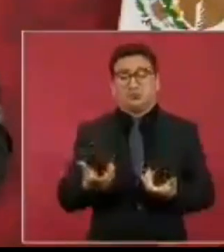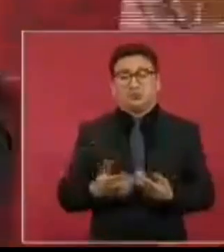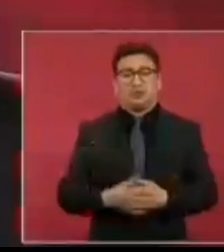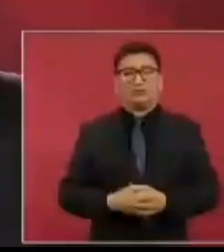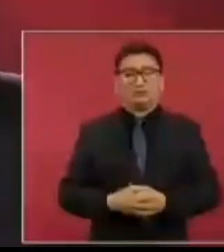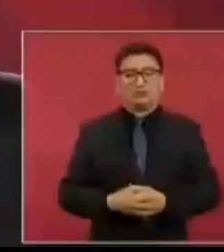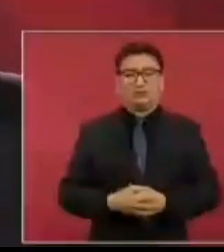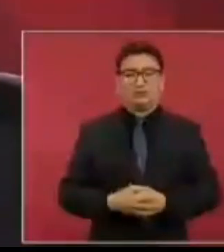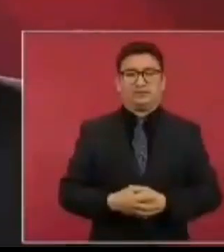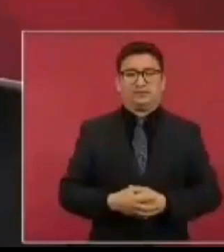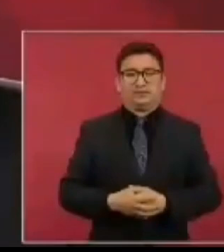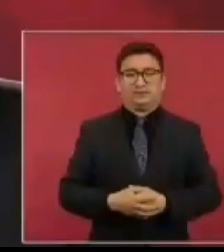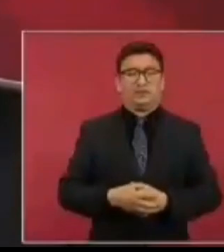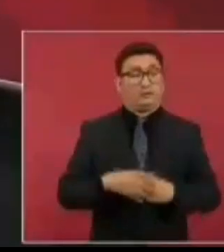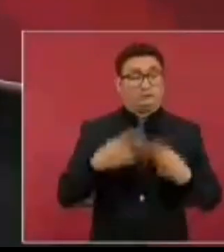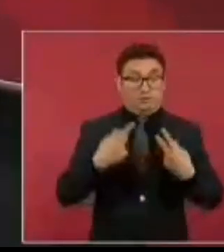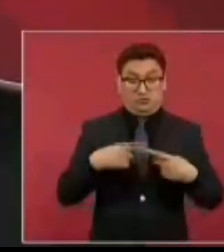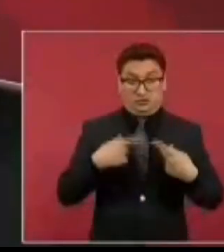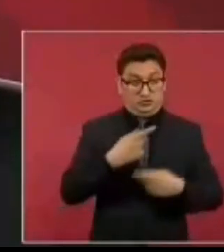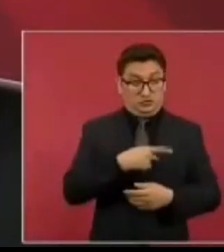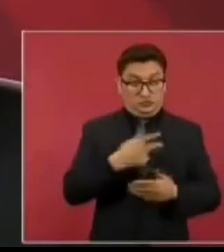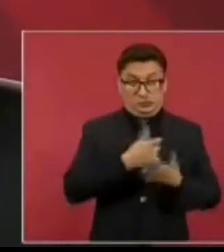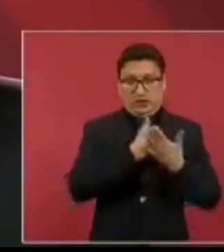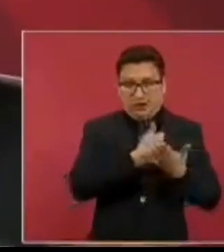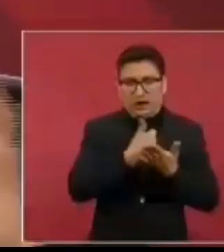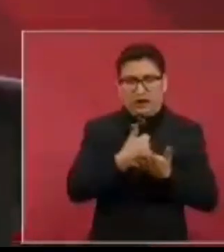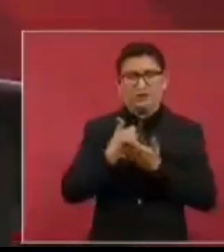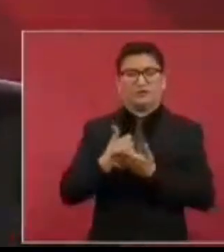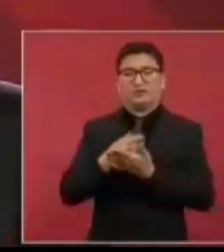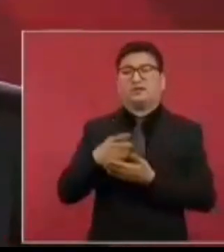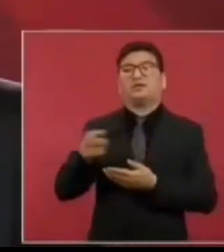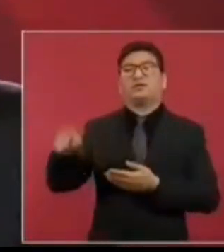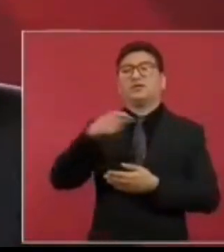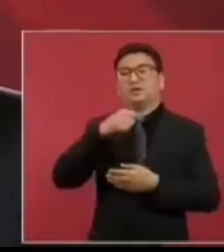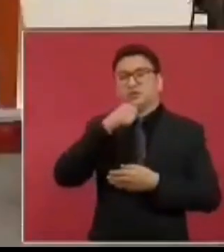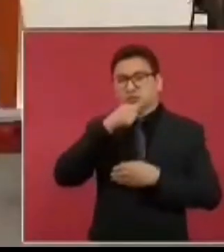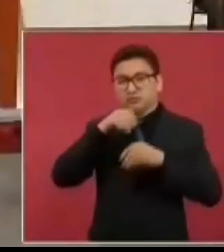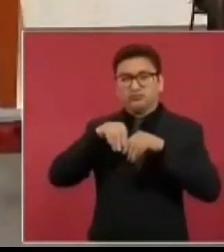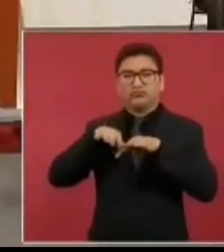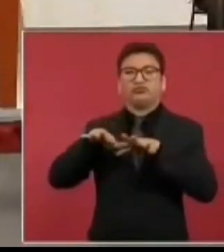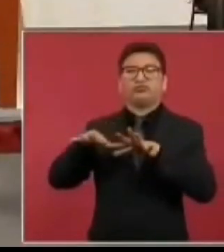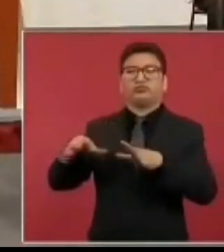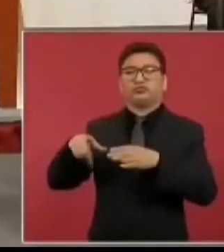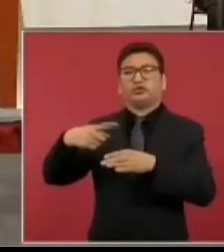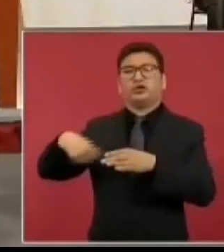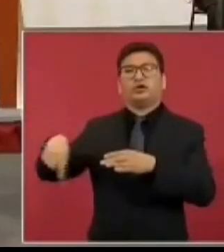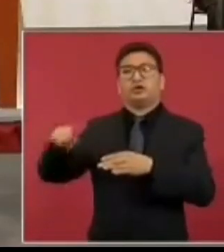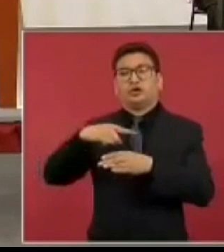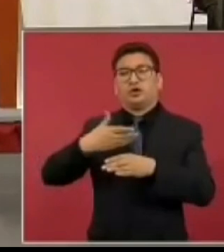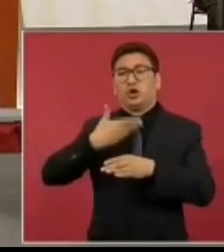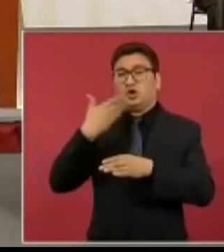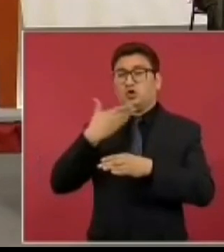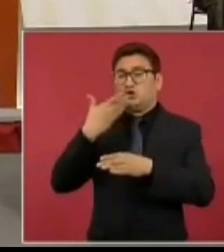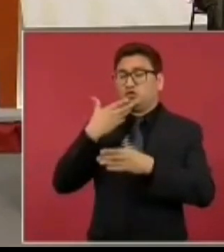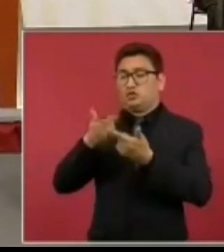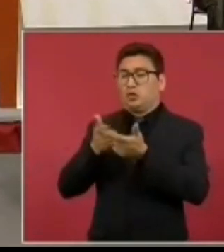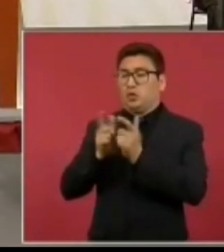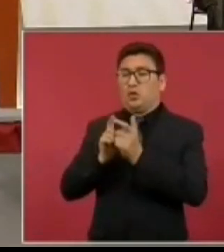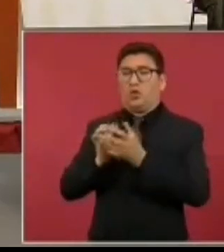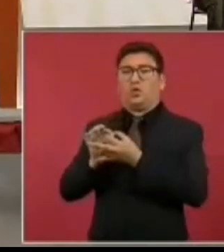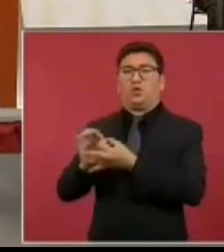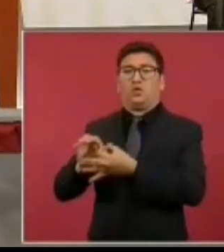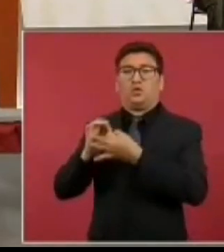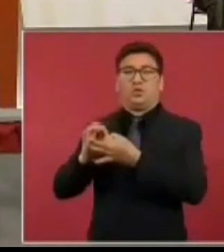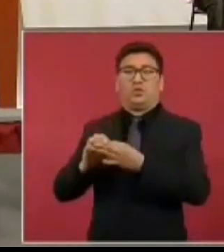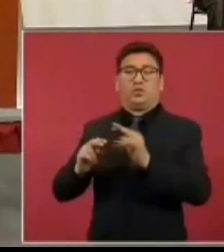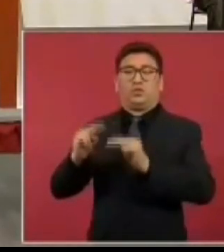y ayudar a los pobres. Son medios de la oligarquía,